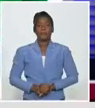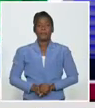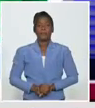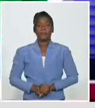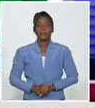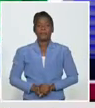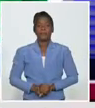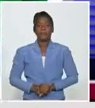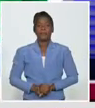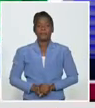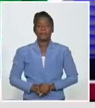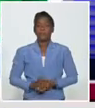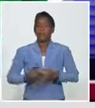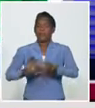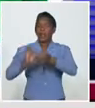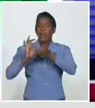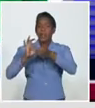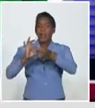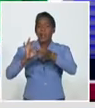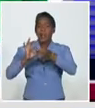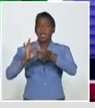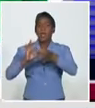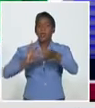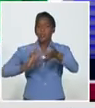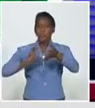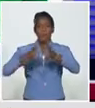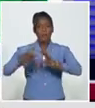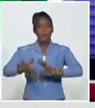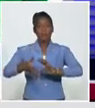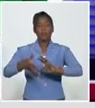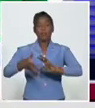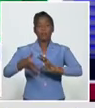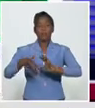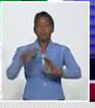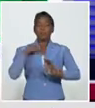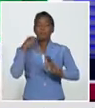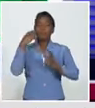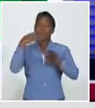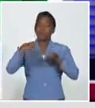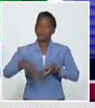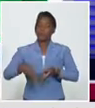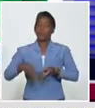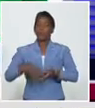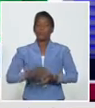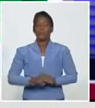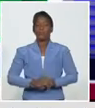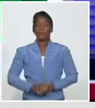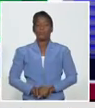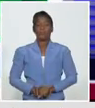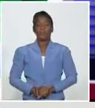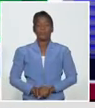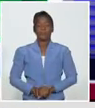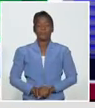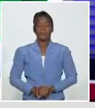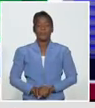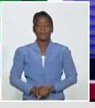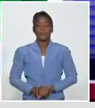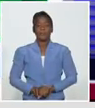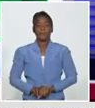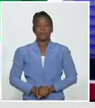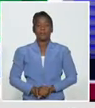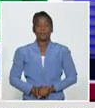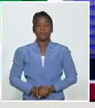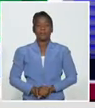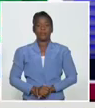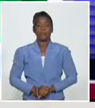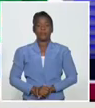un empeoramiento de su cuadro clínico y en un momento determinado, después de algunas complicaciones,